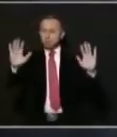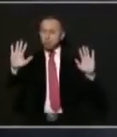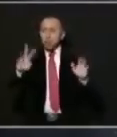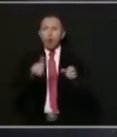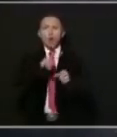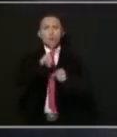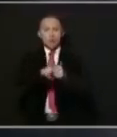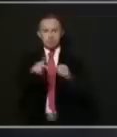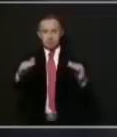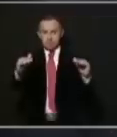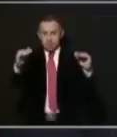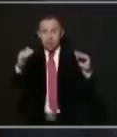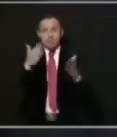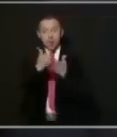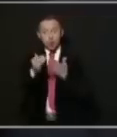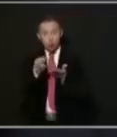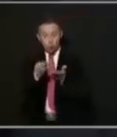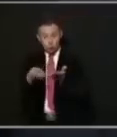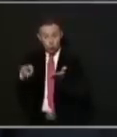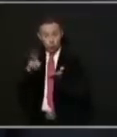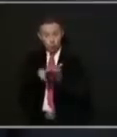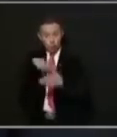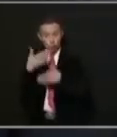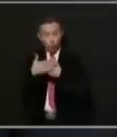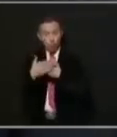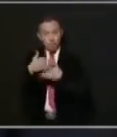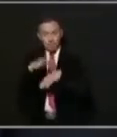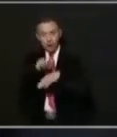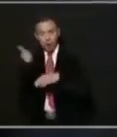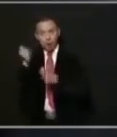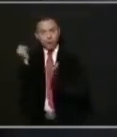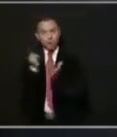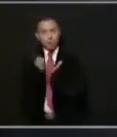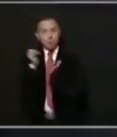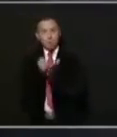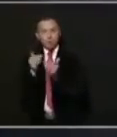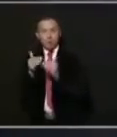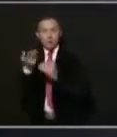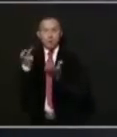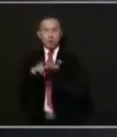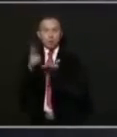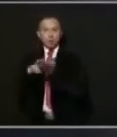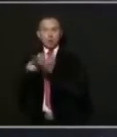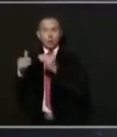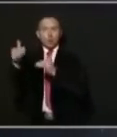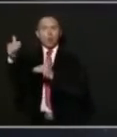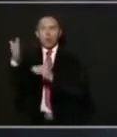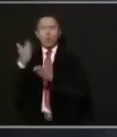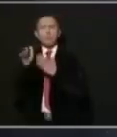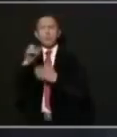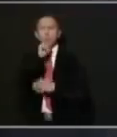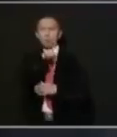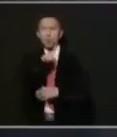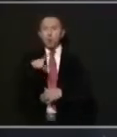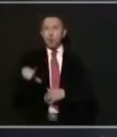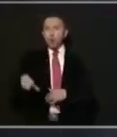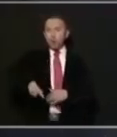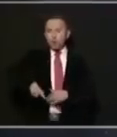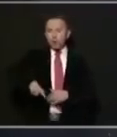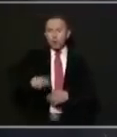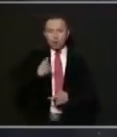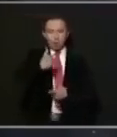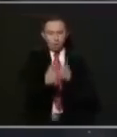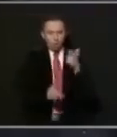impuestos. Tampoco va a aumentar la deuda pública. No